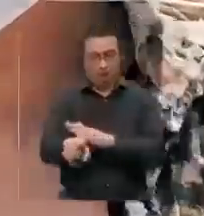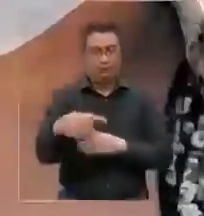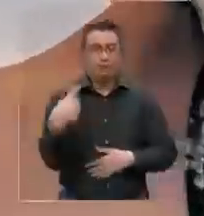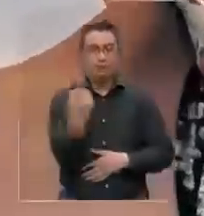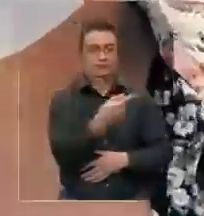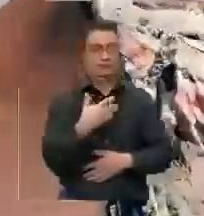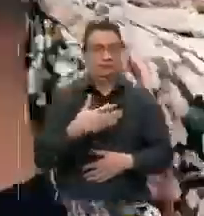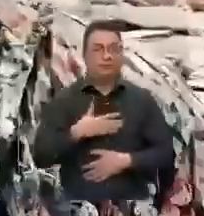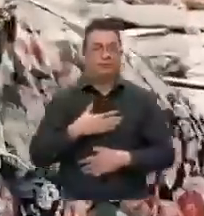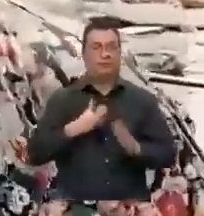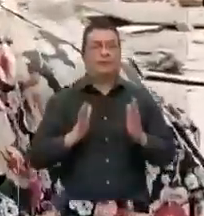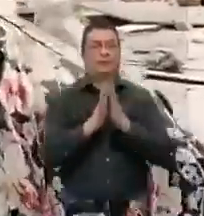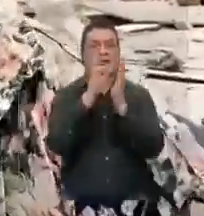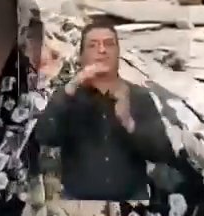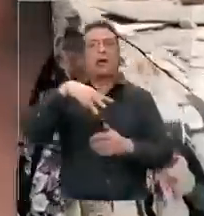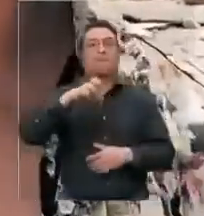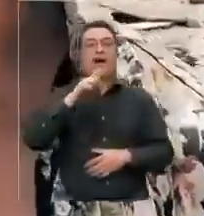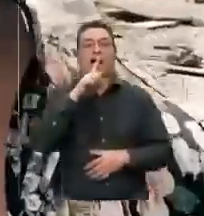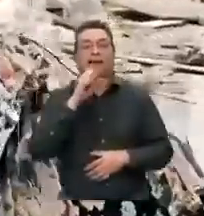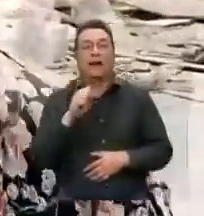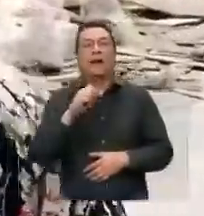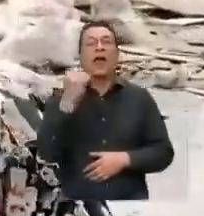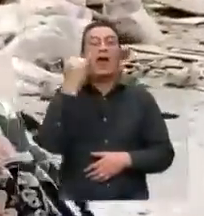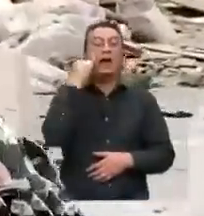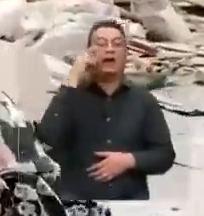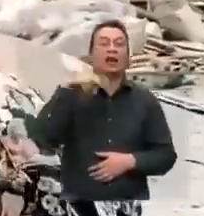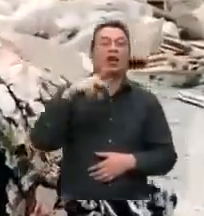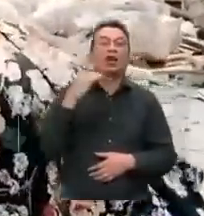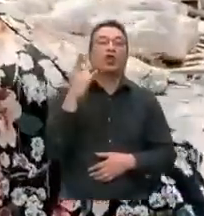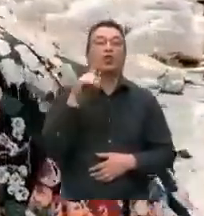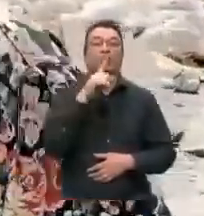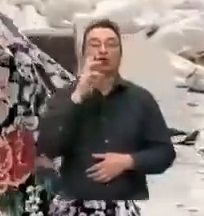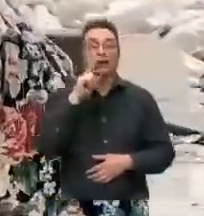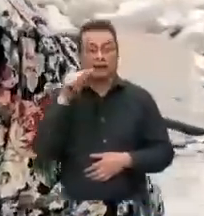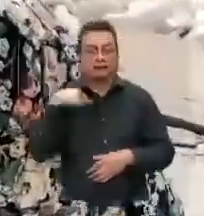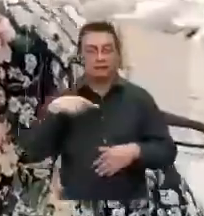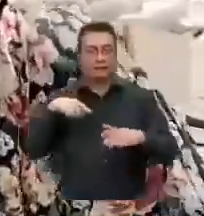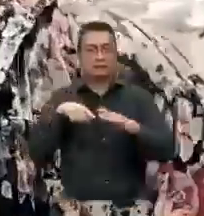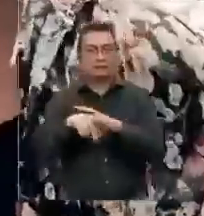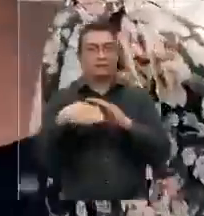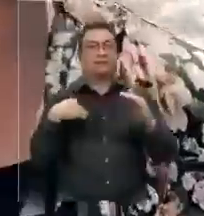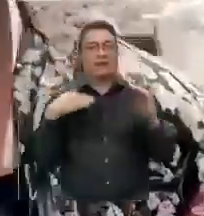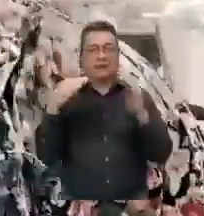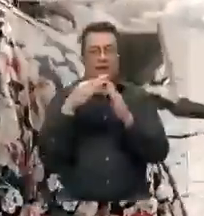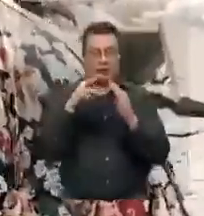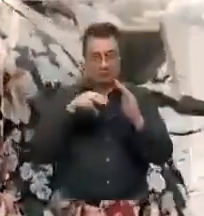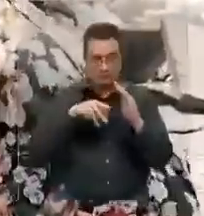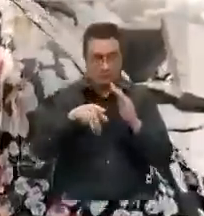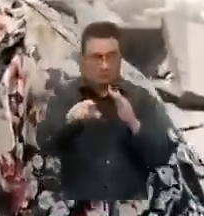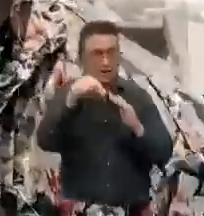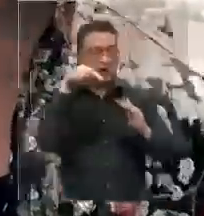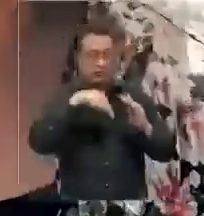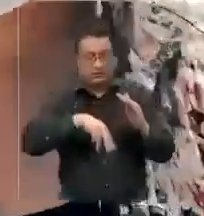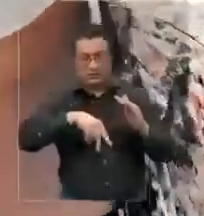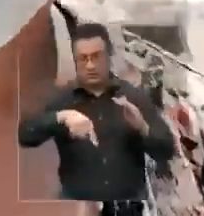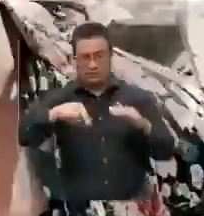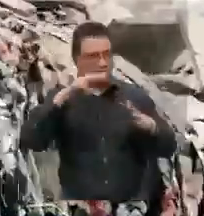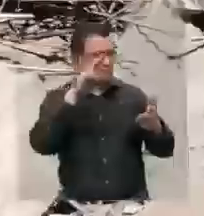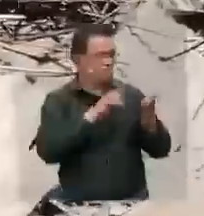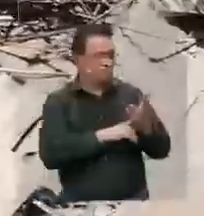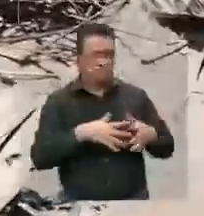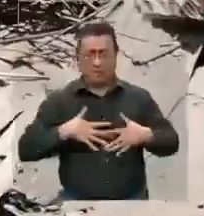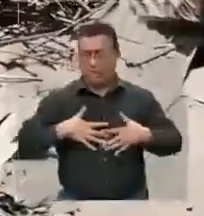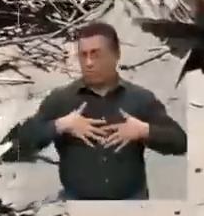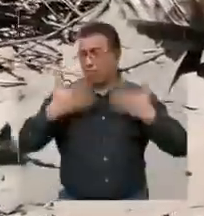Nosotros en Santa Marta con la industria, es la entrada que tenemos a nuestra vivienda que está para allá, que es un verdadero